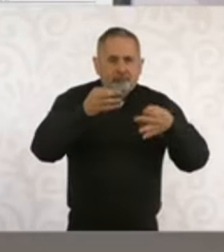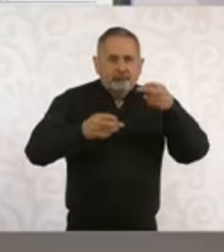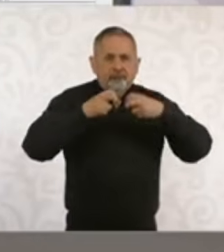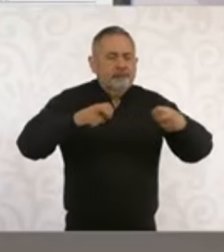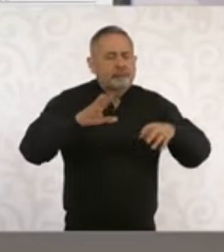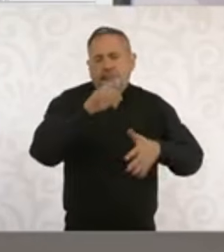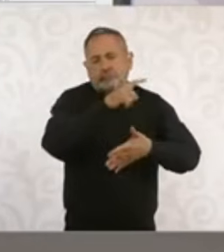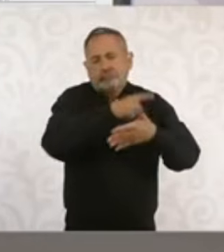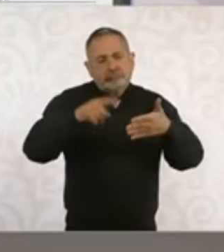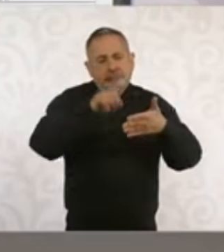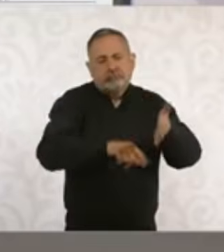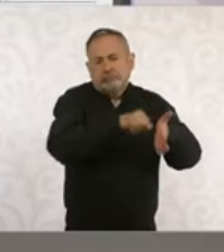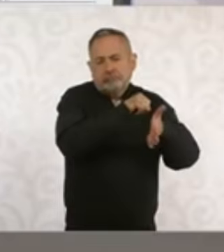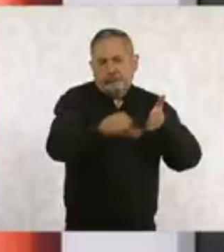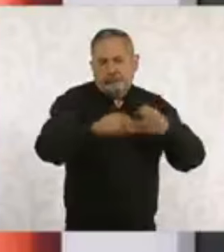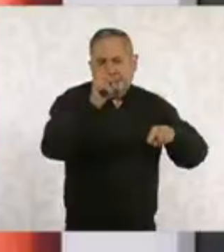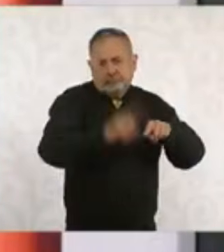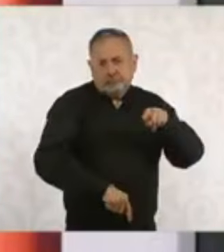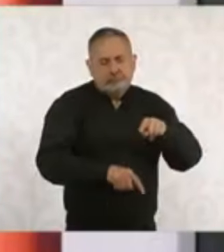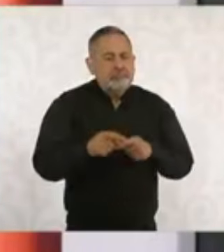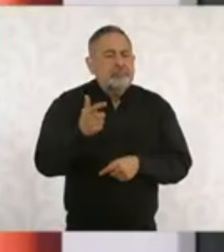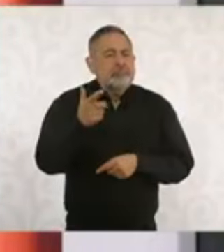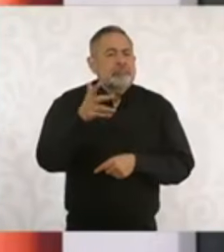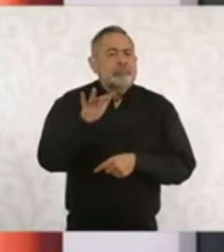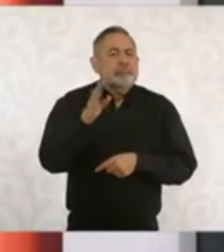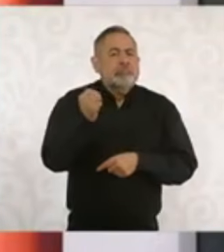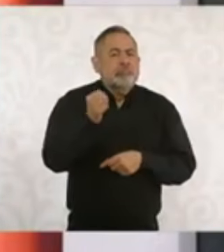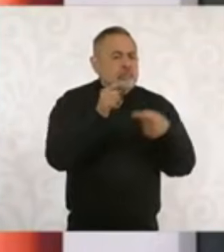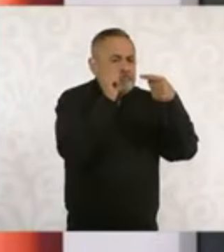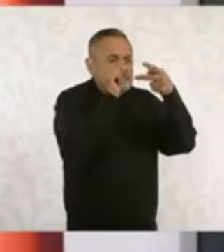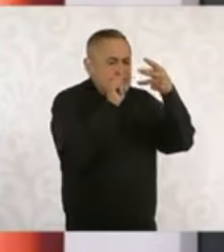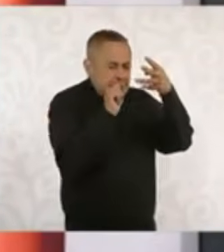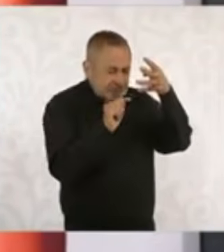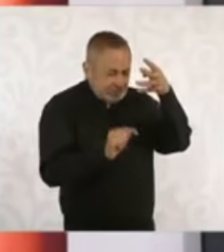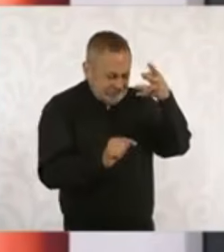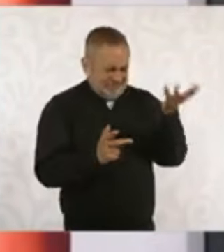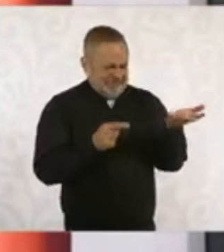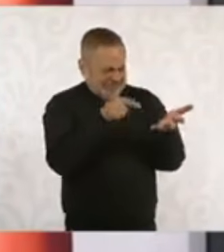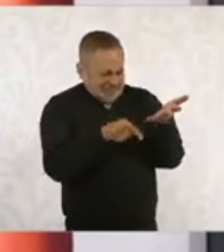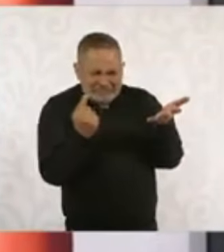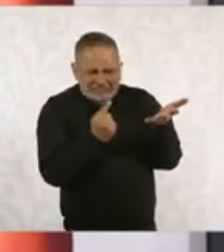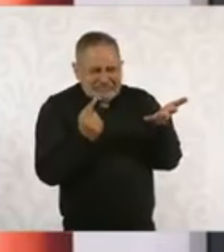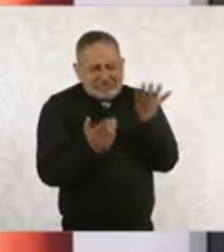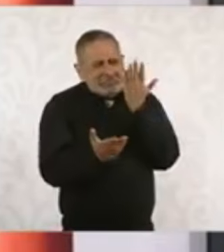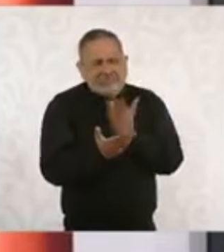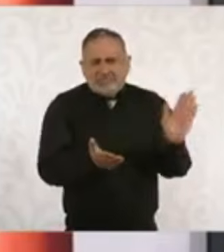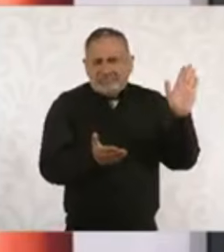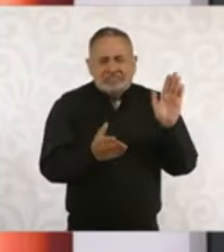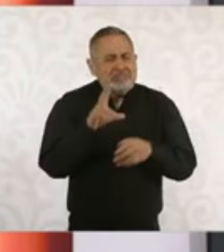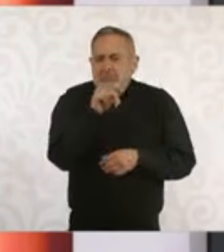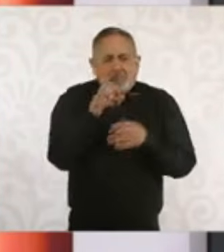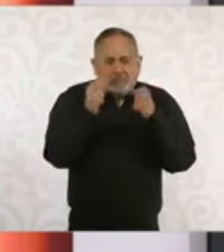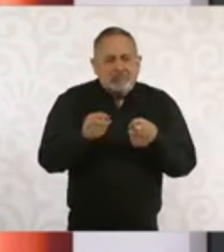cancelado, se han cancelado 59 apoyos para trámites de carácter no oficial de 149